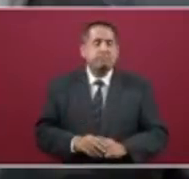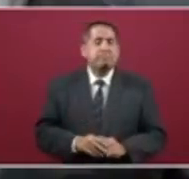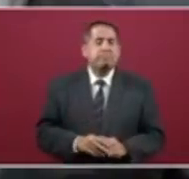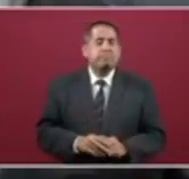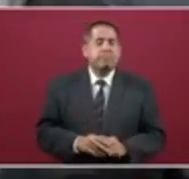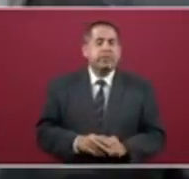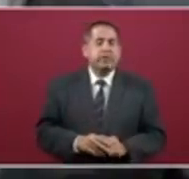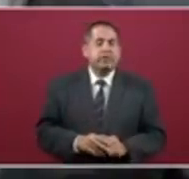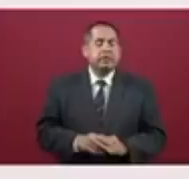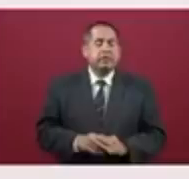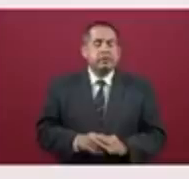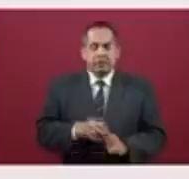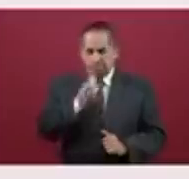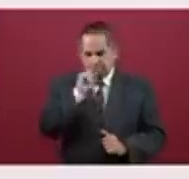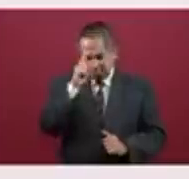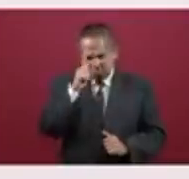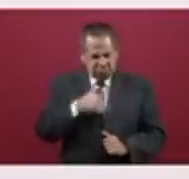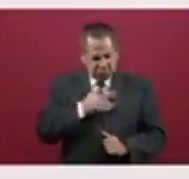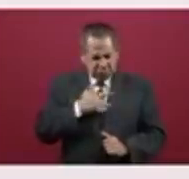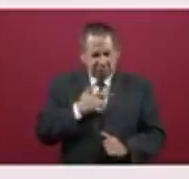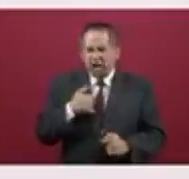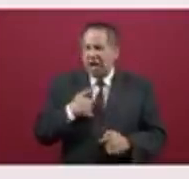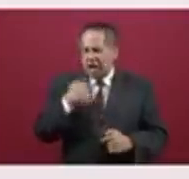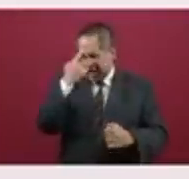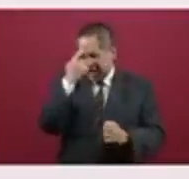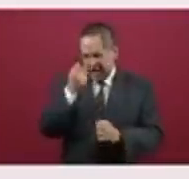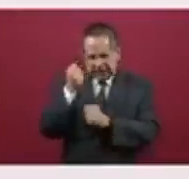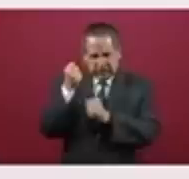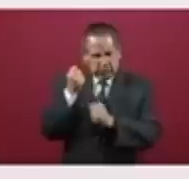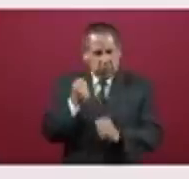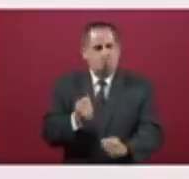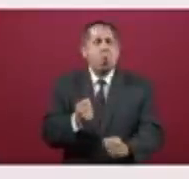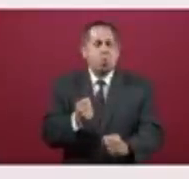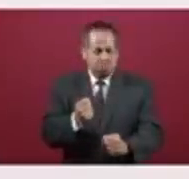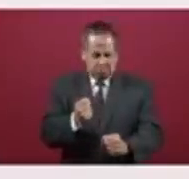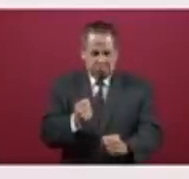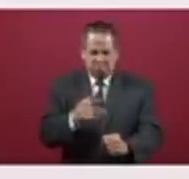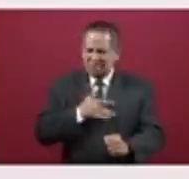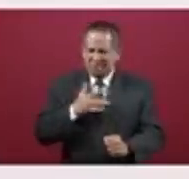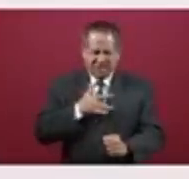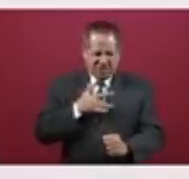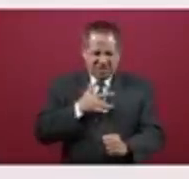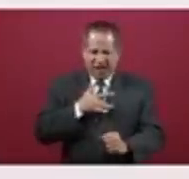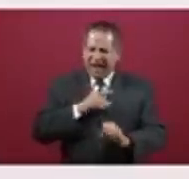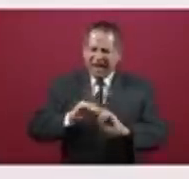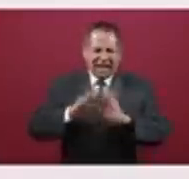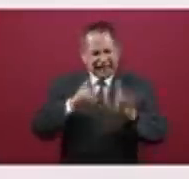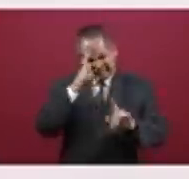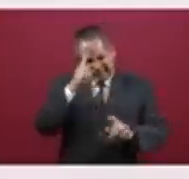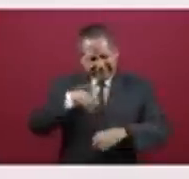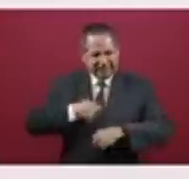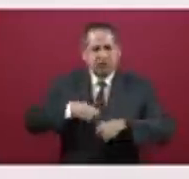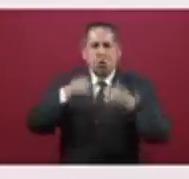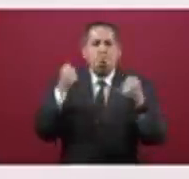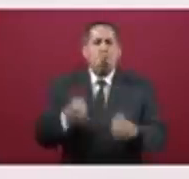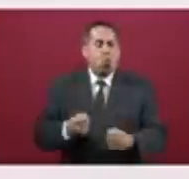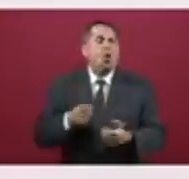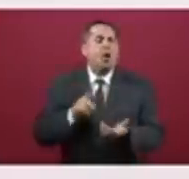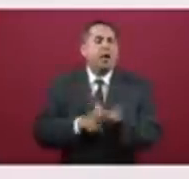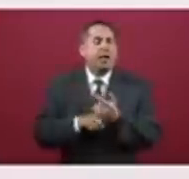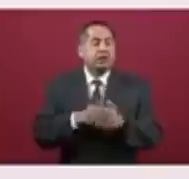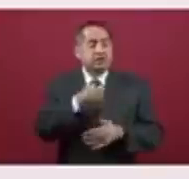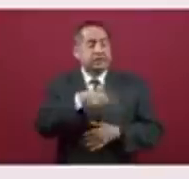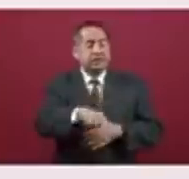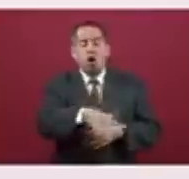creo tengo la convicción estoy absolutamente seguro que el combate a la